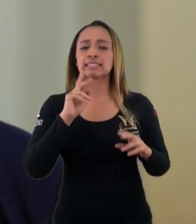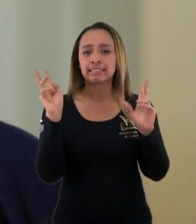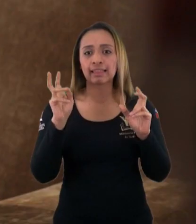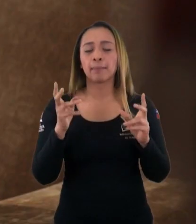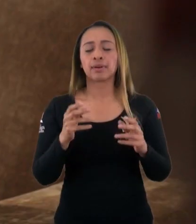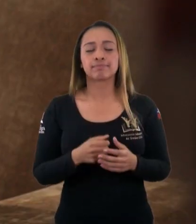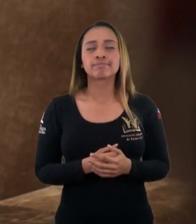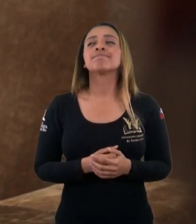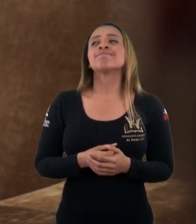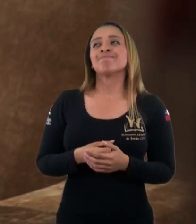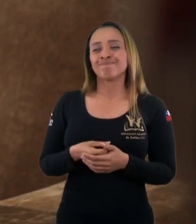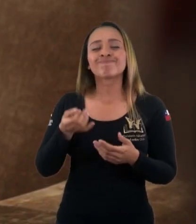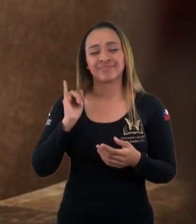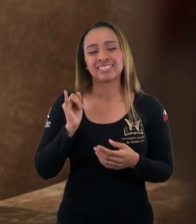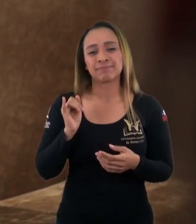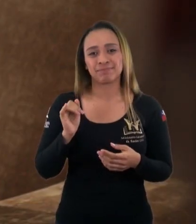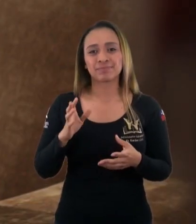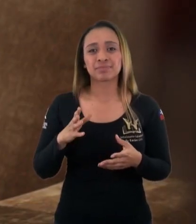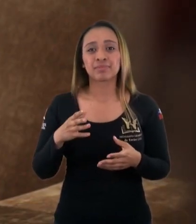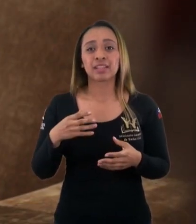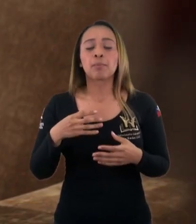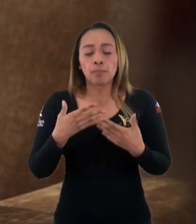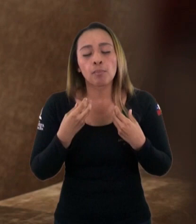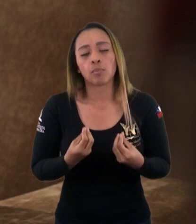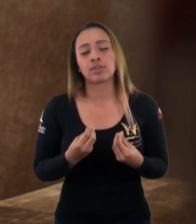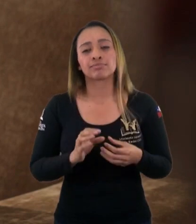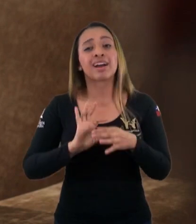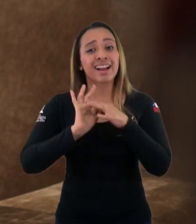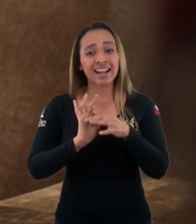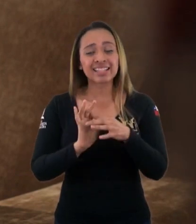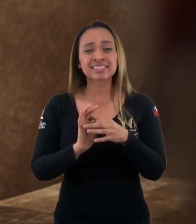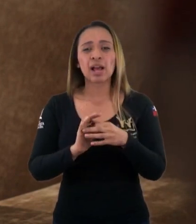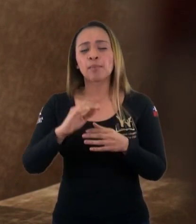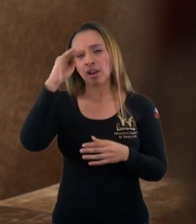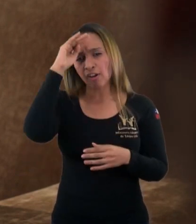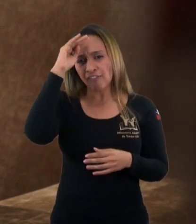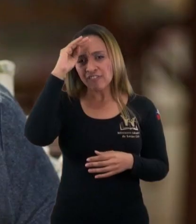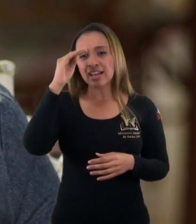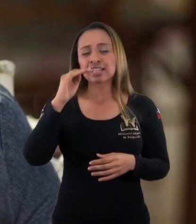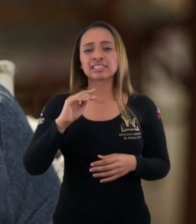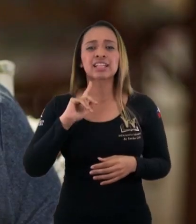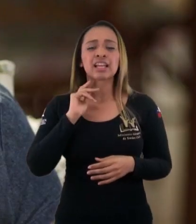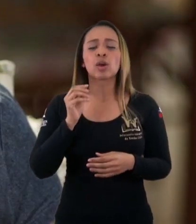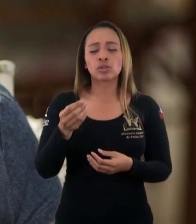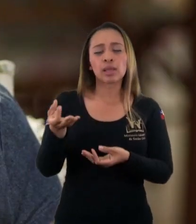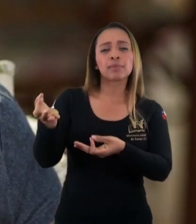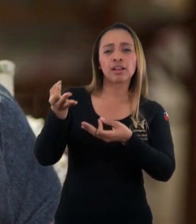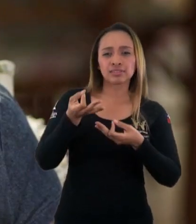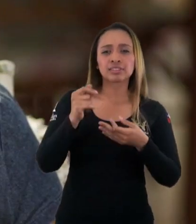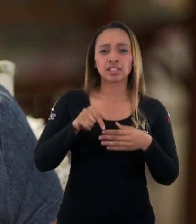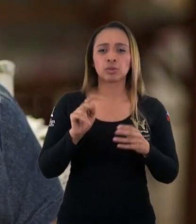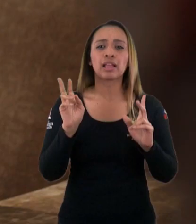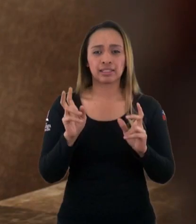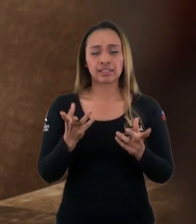Sí, yo entiendo. Y quiero darles las gracias por la honestidad y la sinceridad con la que me han presentado este